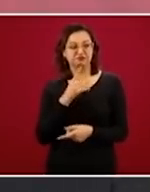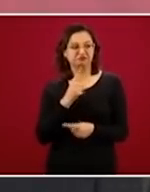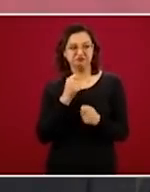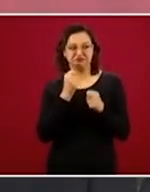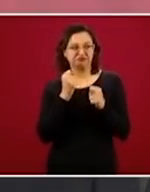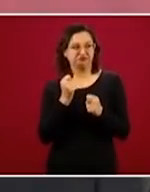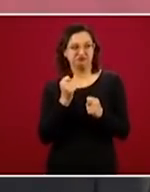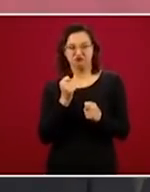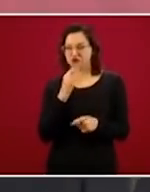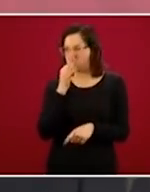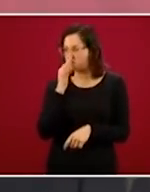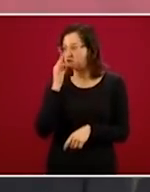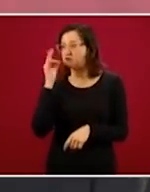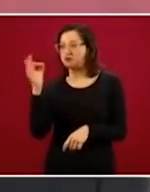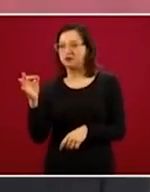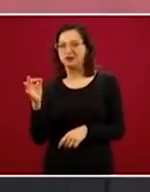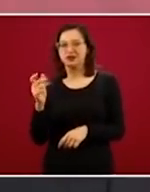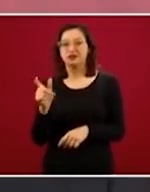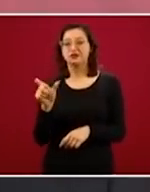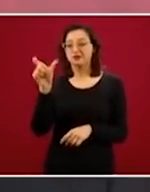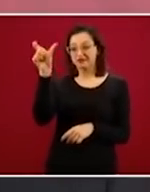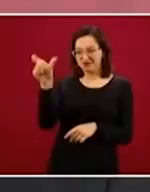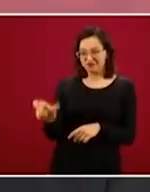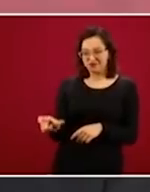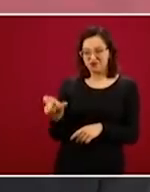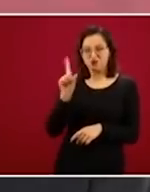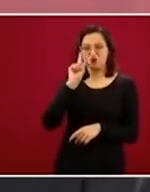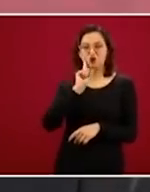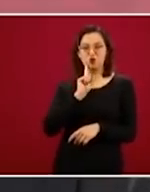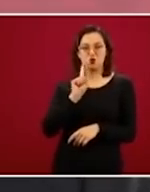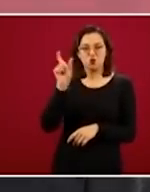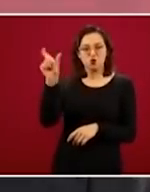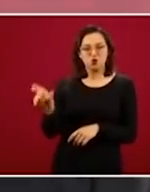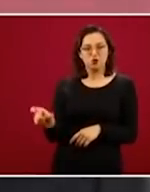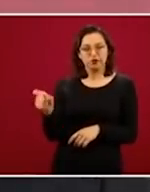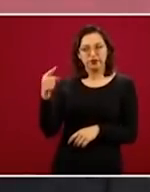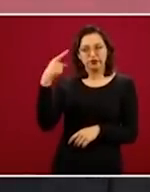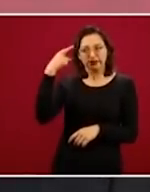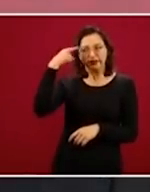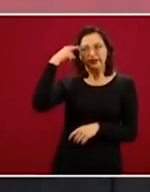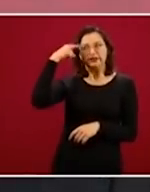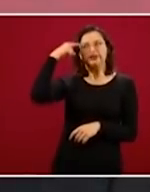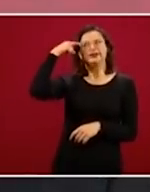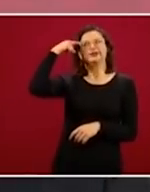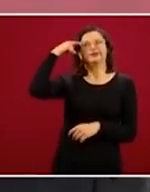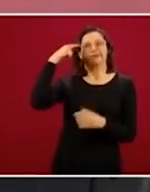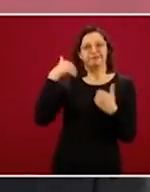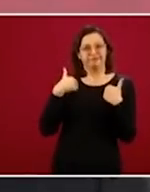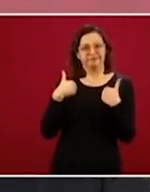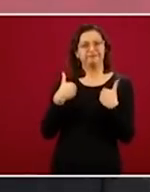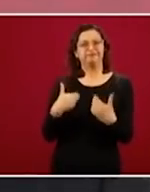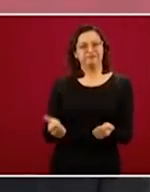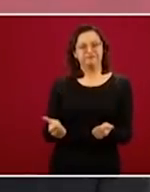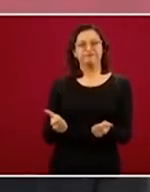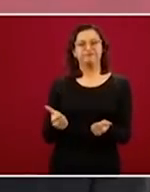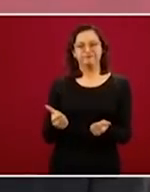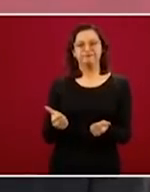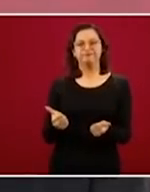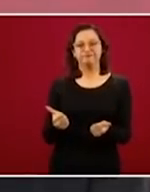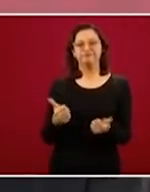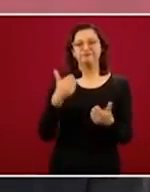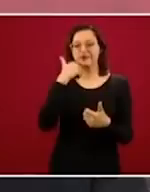es una mujer consciente que quiere ayudar que incluso